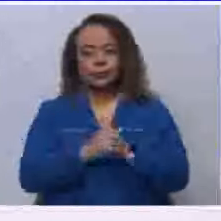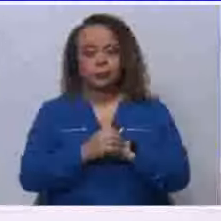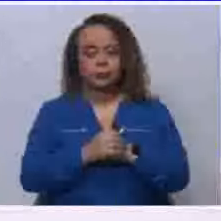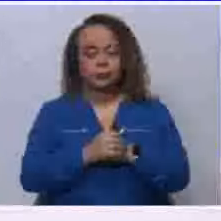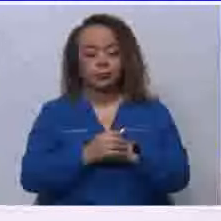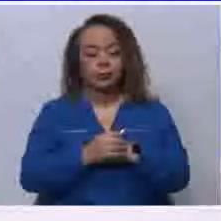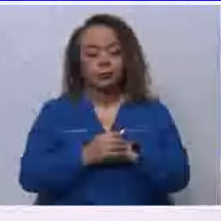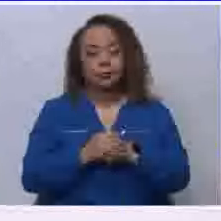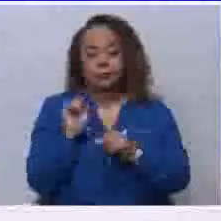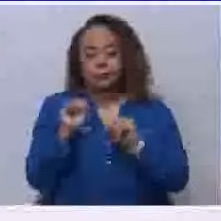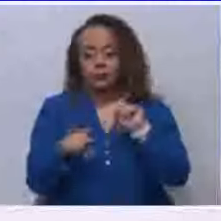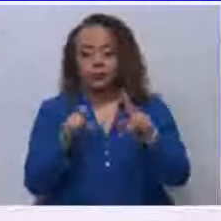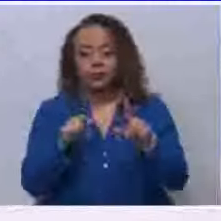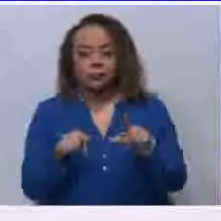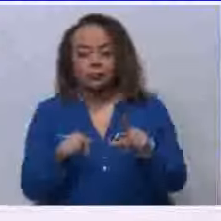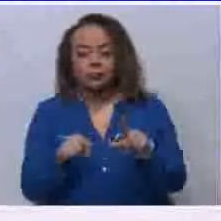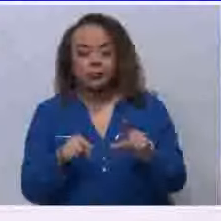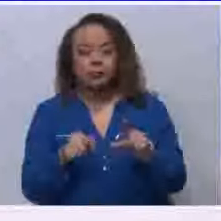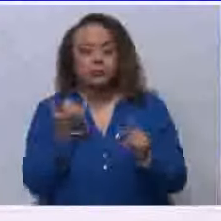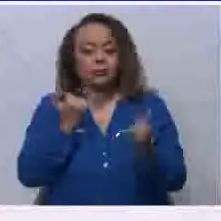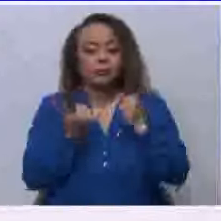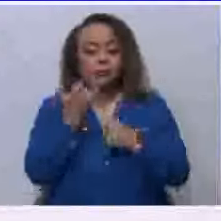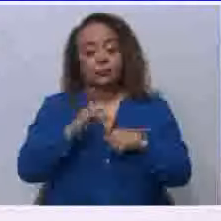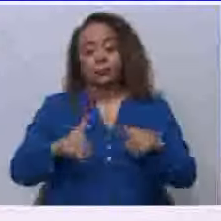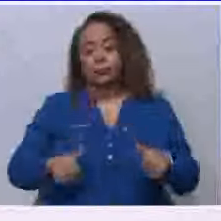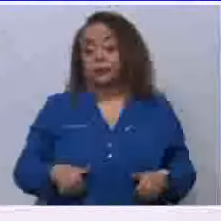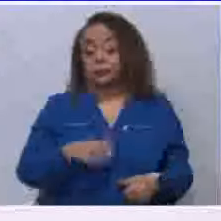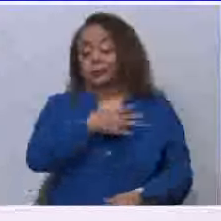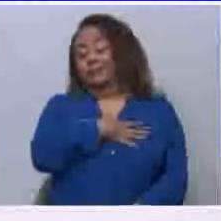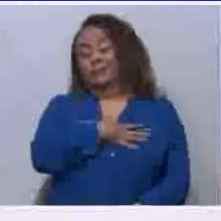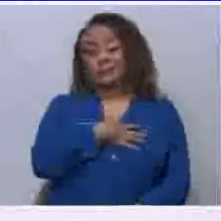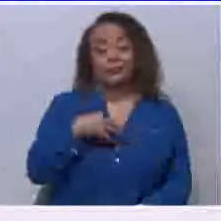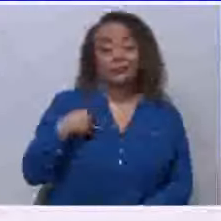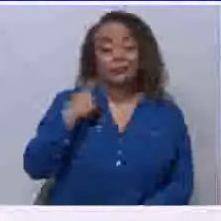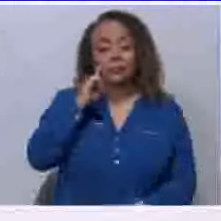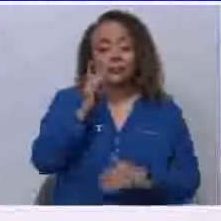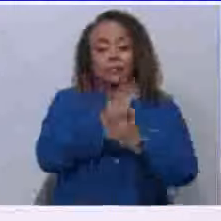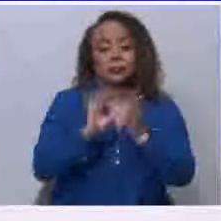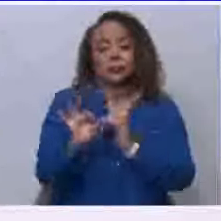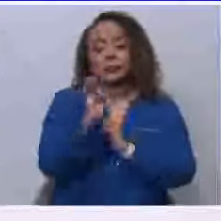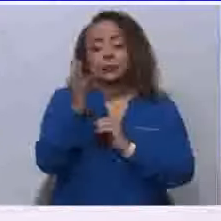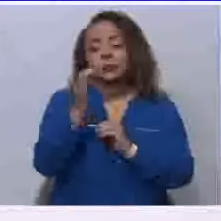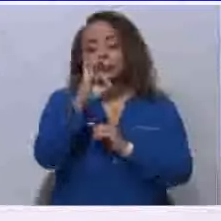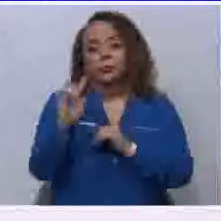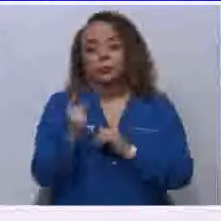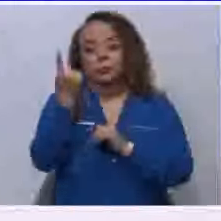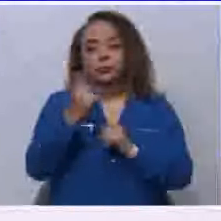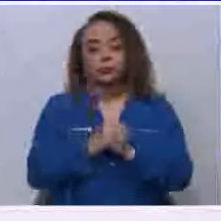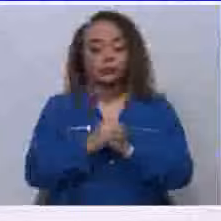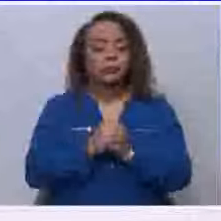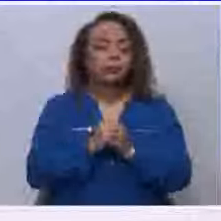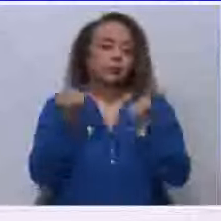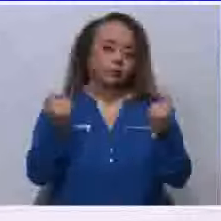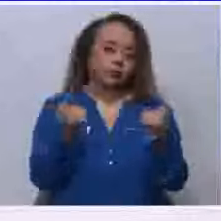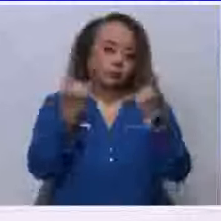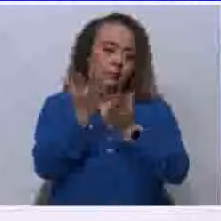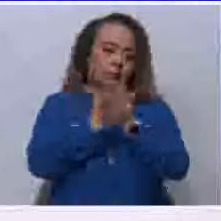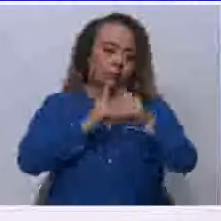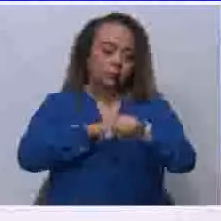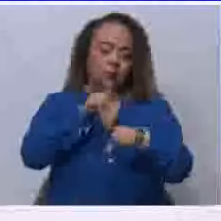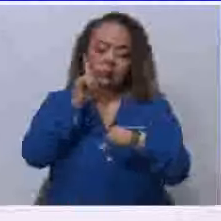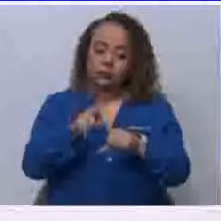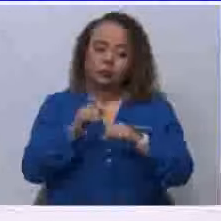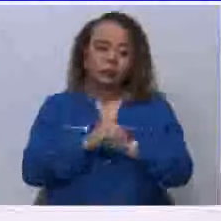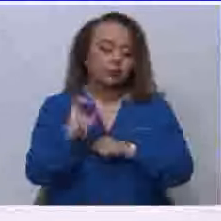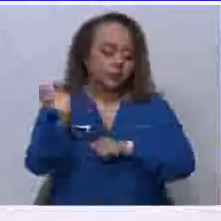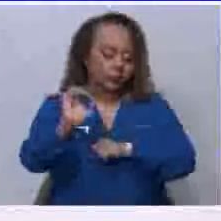punch ofensivo que tal vez, si el técnico no le gusta por una cuestión estilística primaria, sí entiende que en algún momento va a tener que apretar el